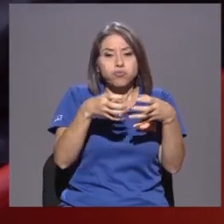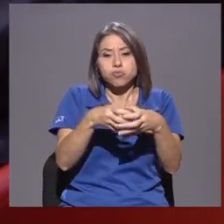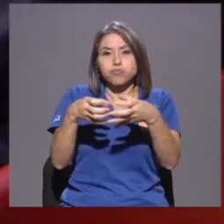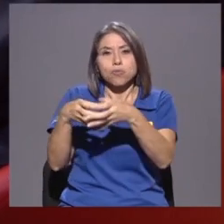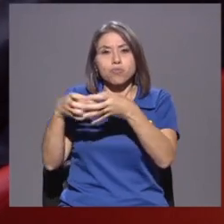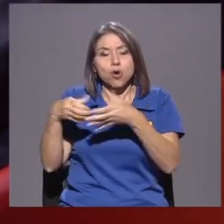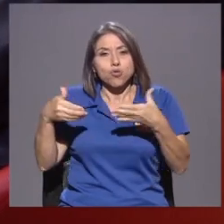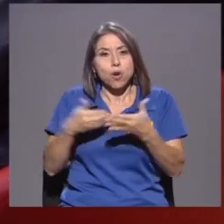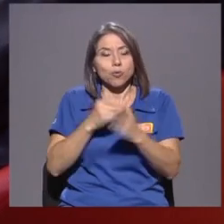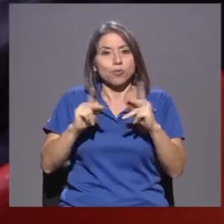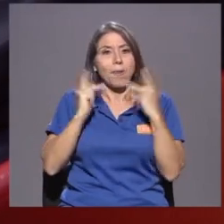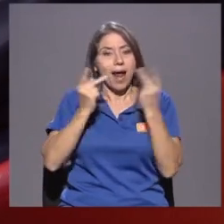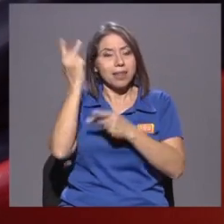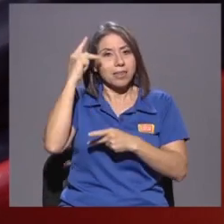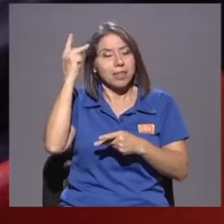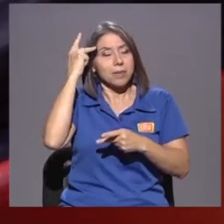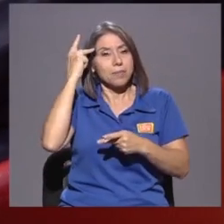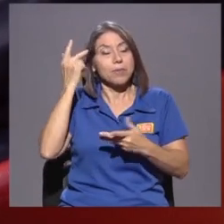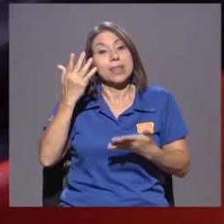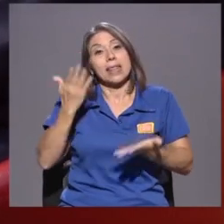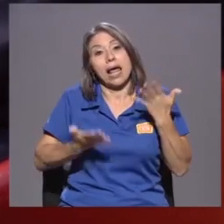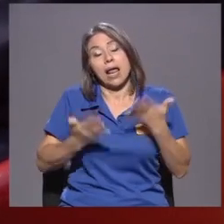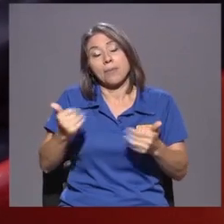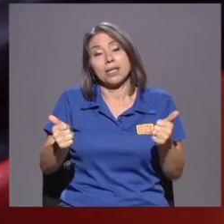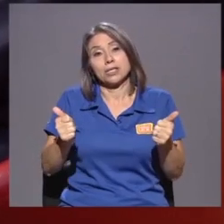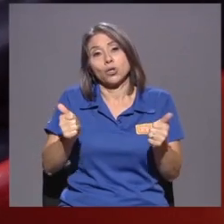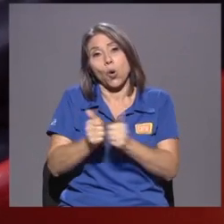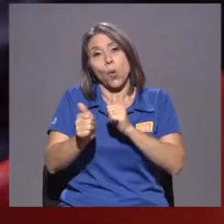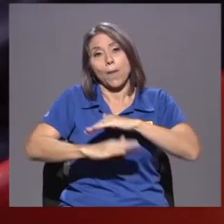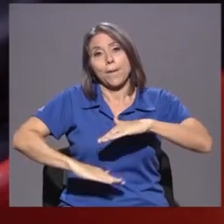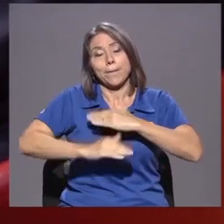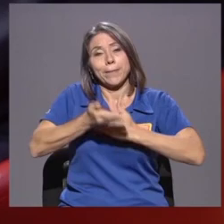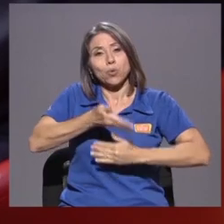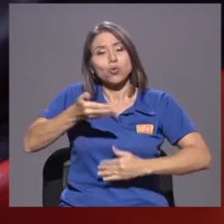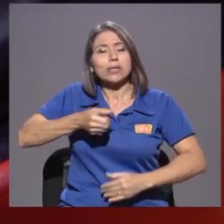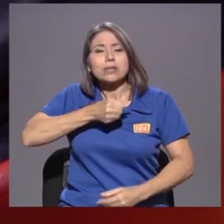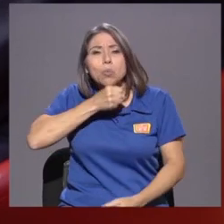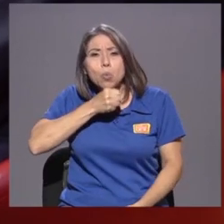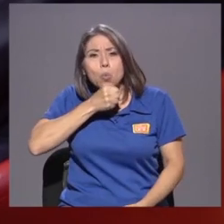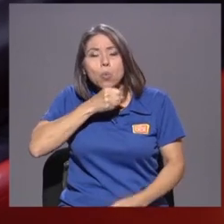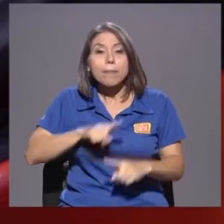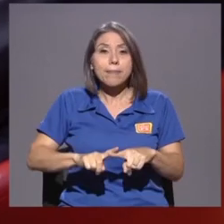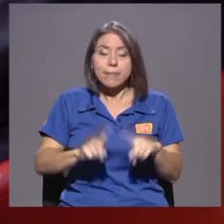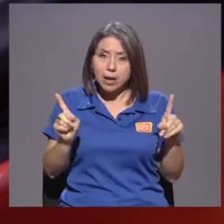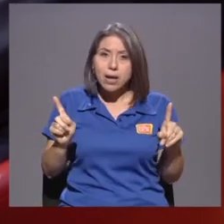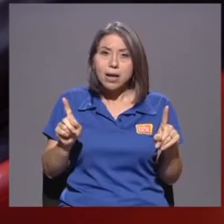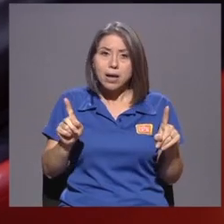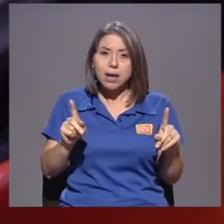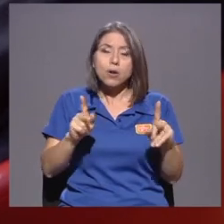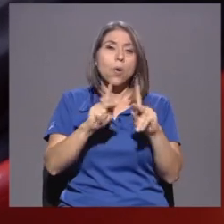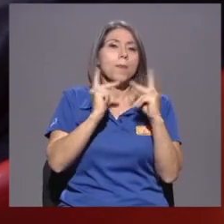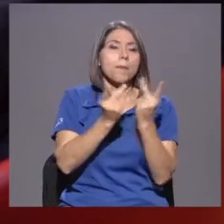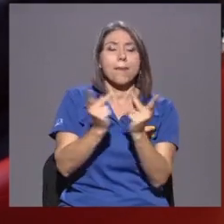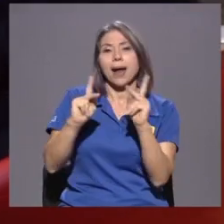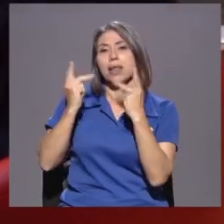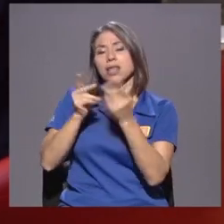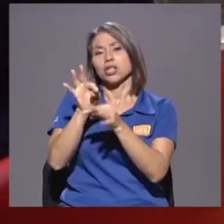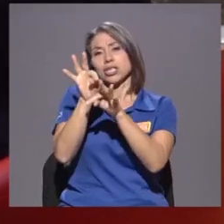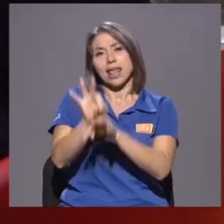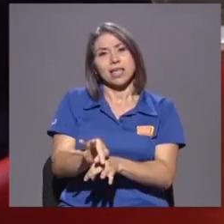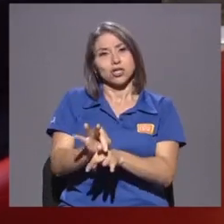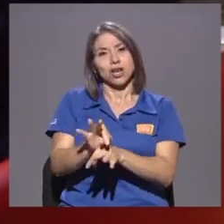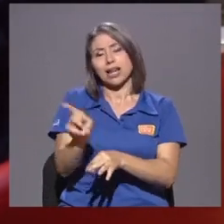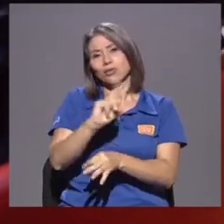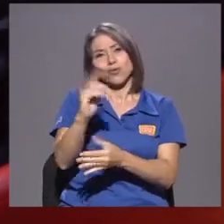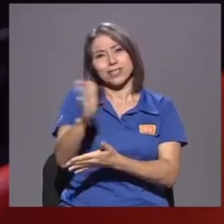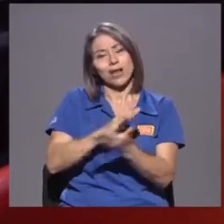tal vez en partir de cosas muy muy antiguas pero los los partidos tradicionales no es algo